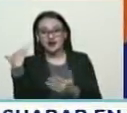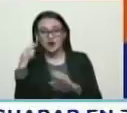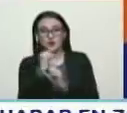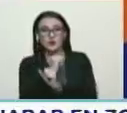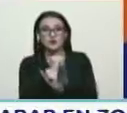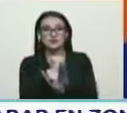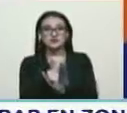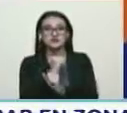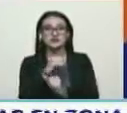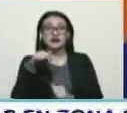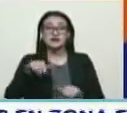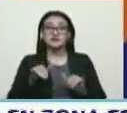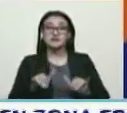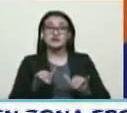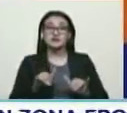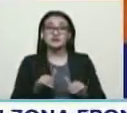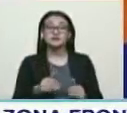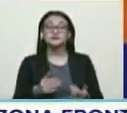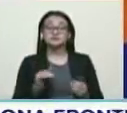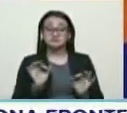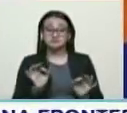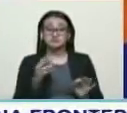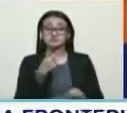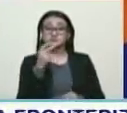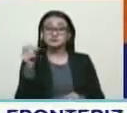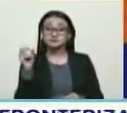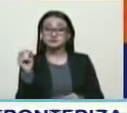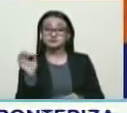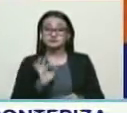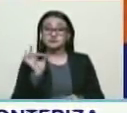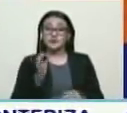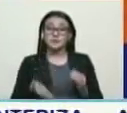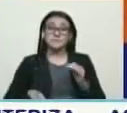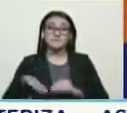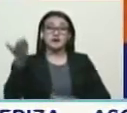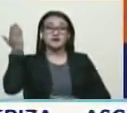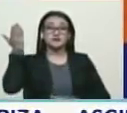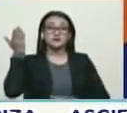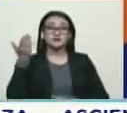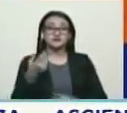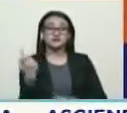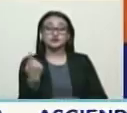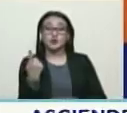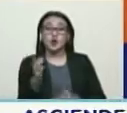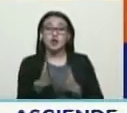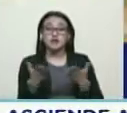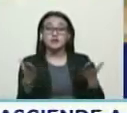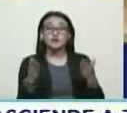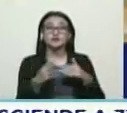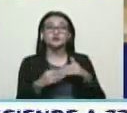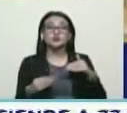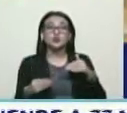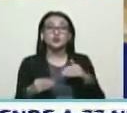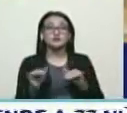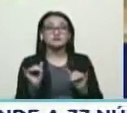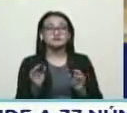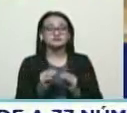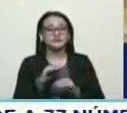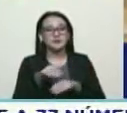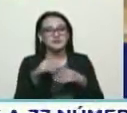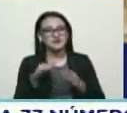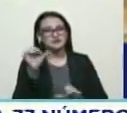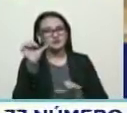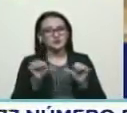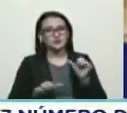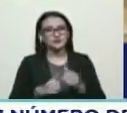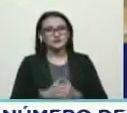aquí. Eso corresponde a un 200% de aumento solo por librerías del sur. El ministro informó que